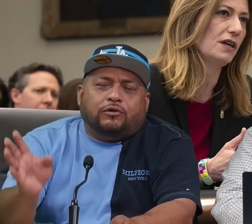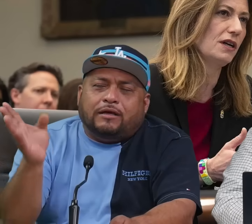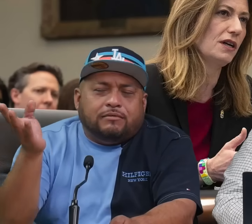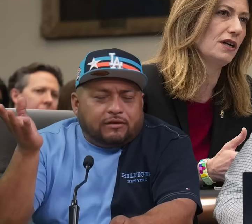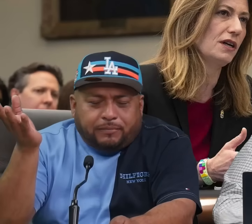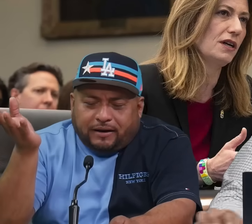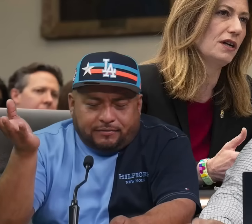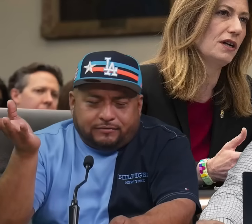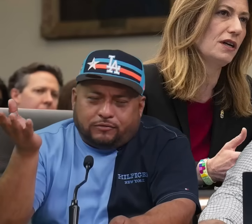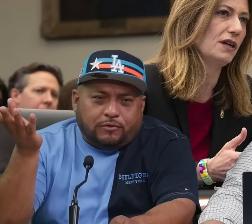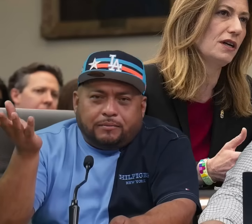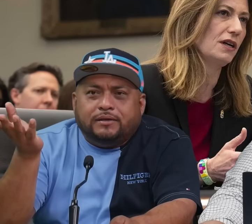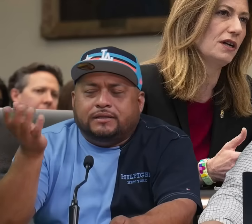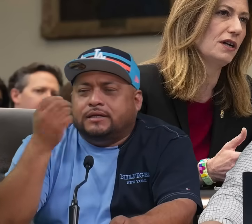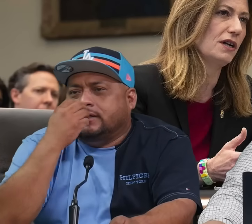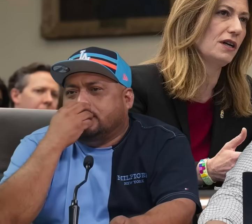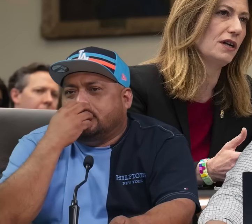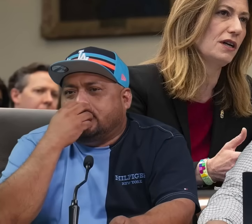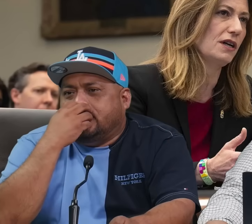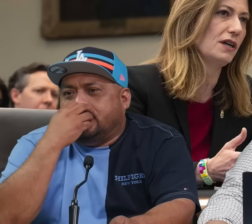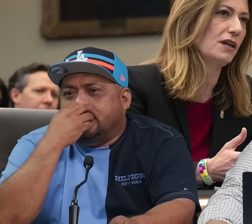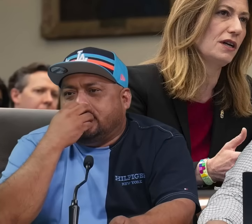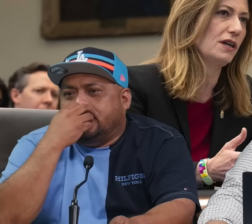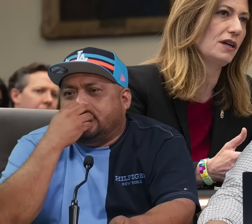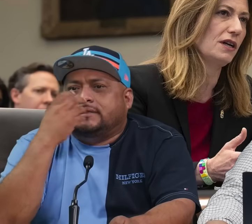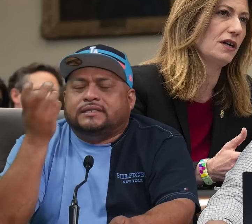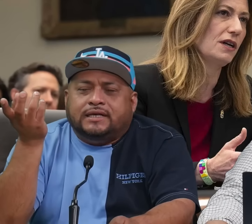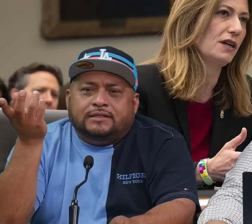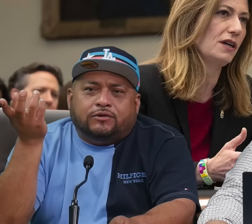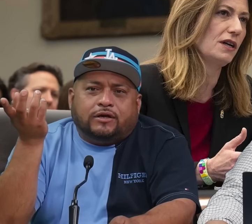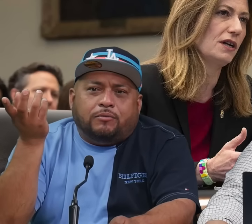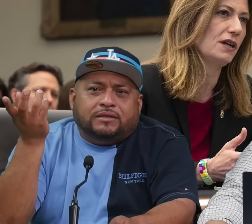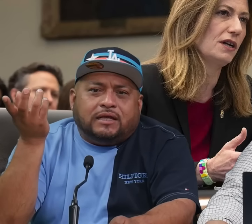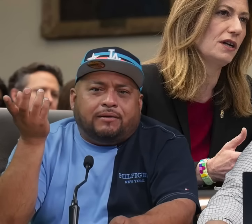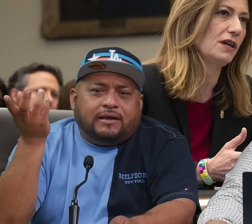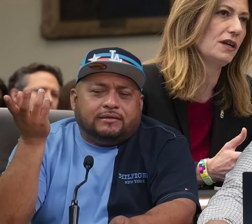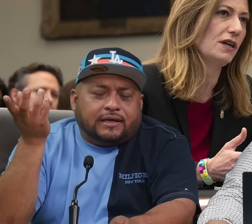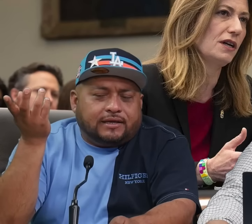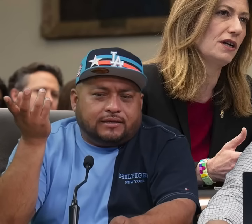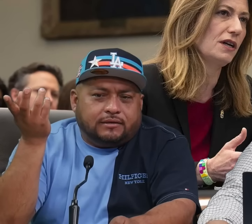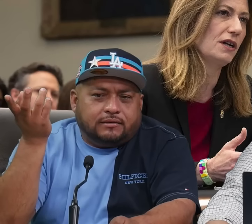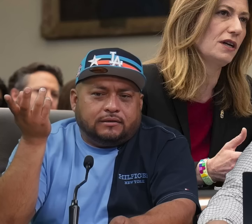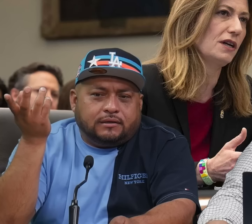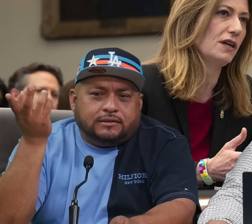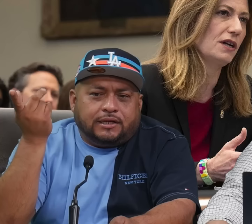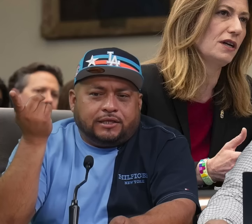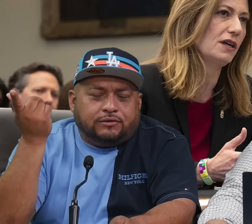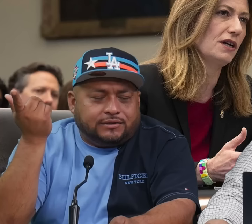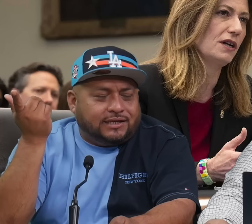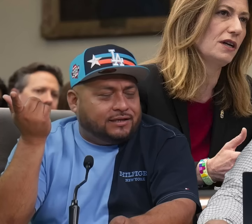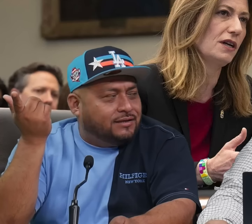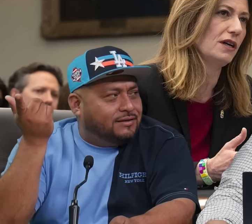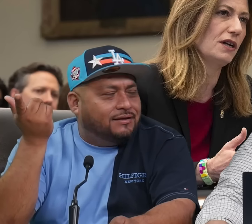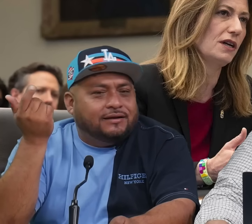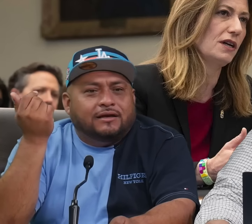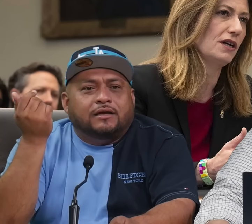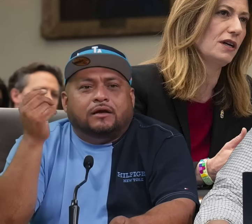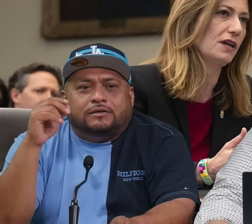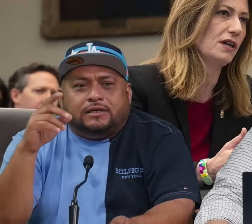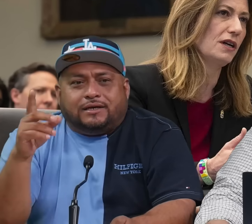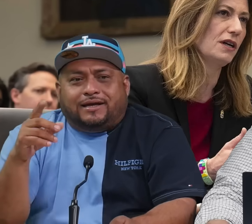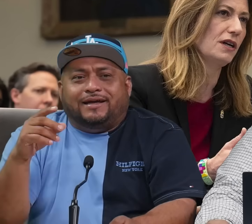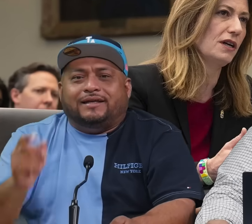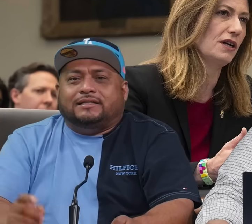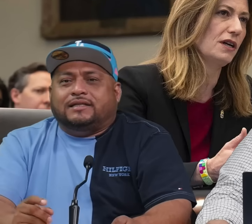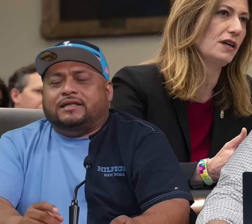no con las mismas palabras, obviamente, en lo que comentaba Alasraqui. El cerdito Sí,